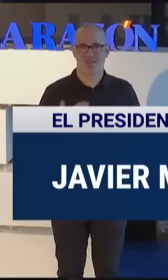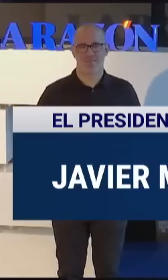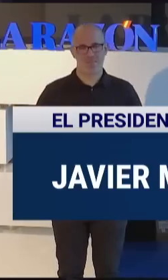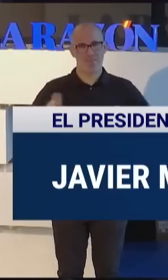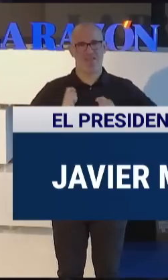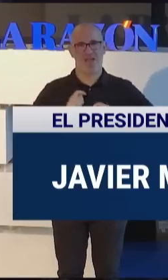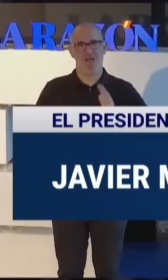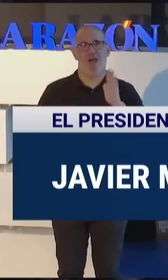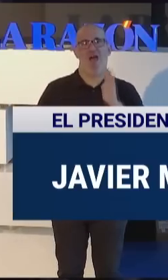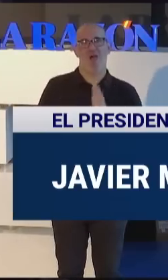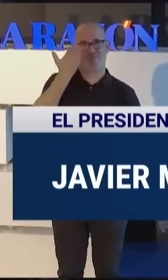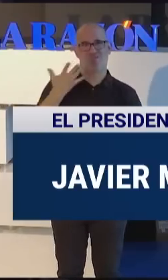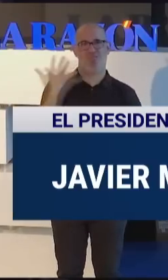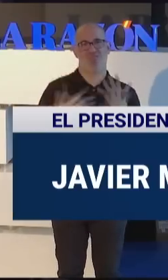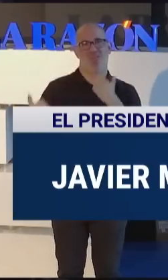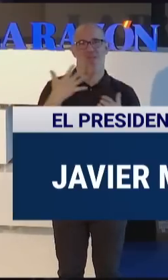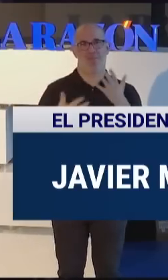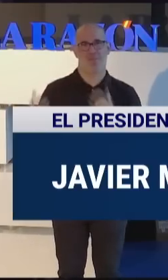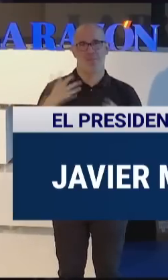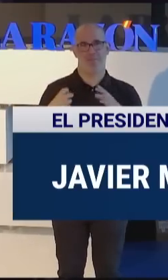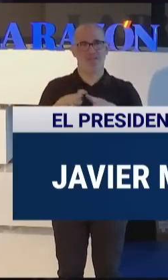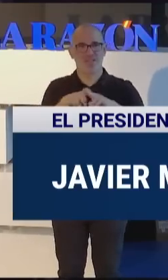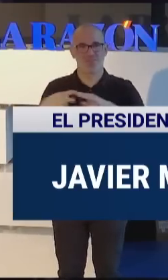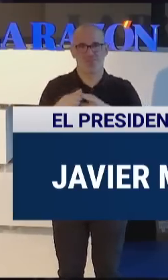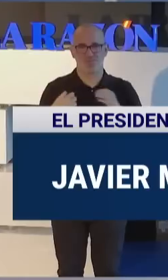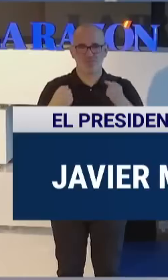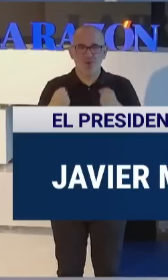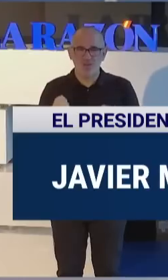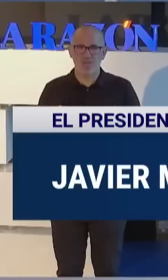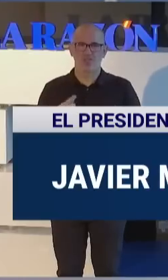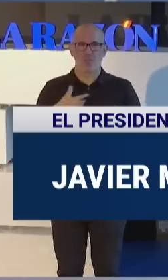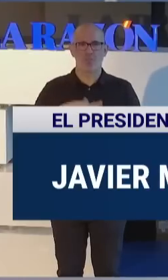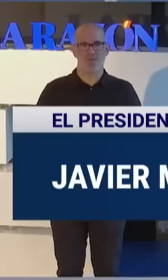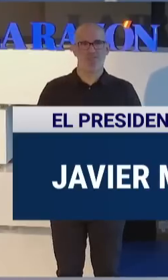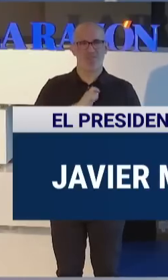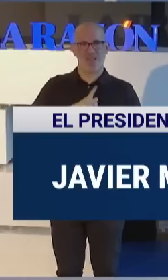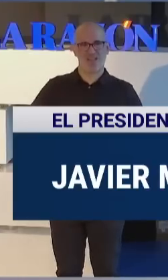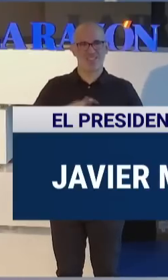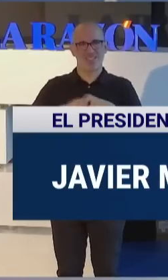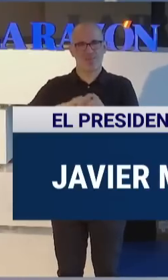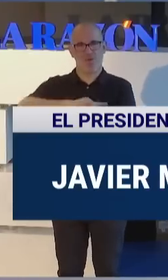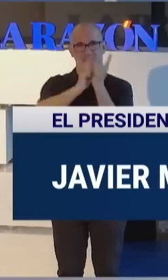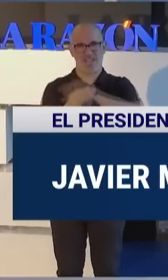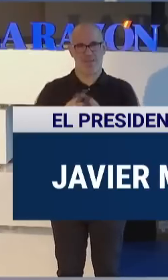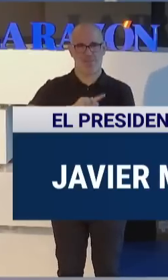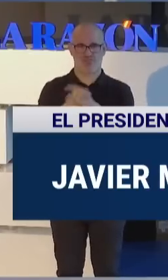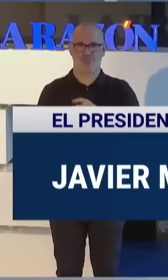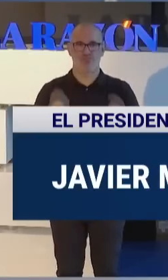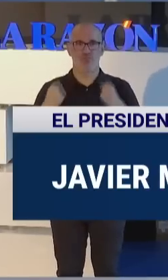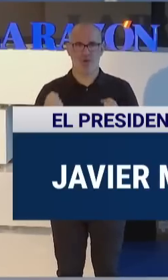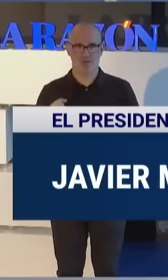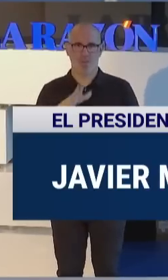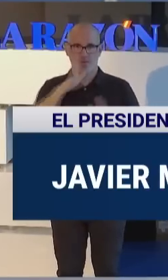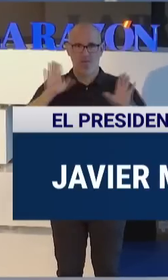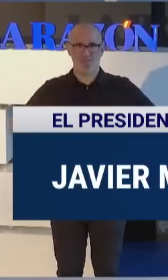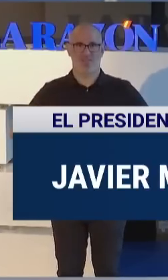un aumento de demanda de divisas muy profundo. Eso me puede hacer saltar el tipo de cambio violentamente, me hace caer la